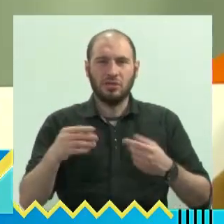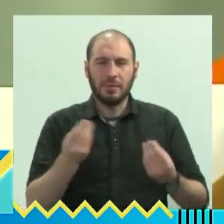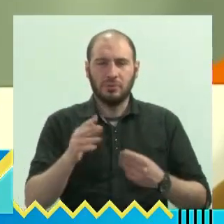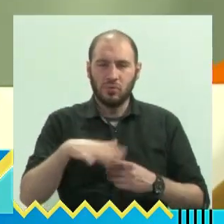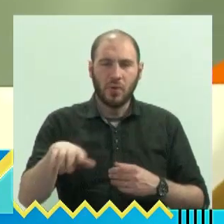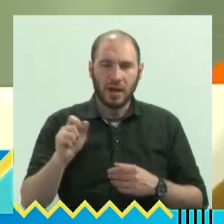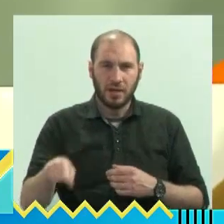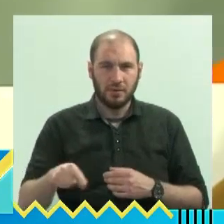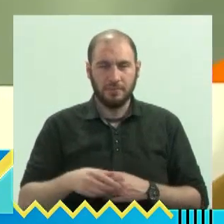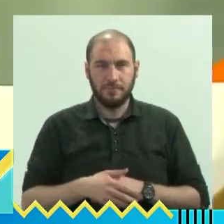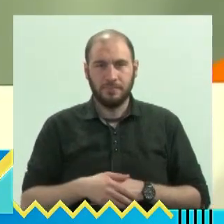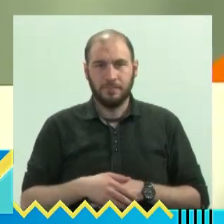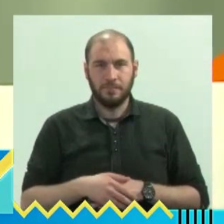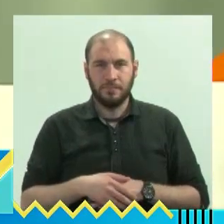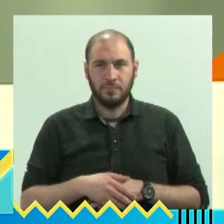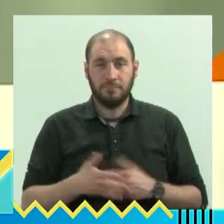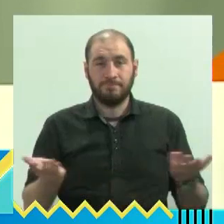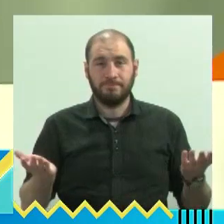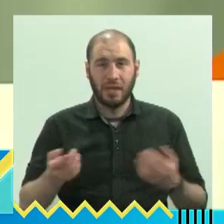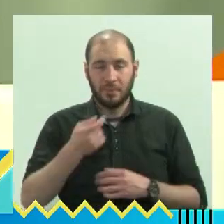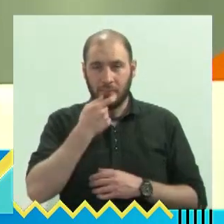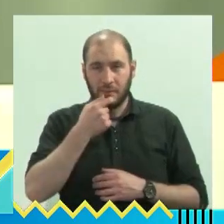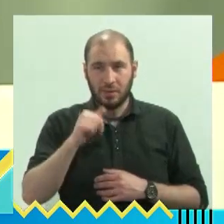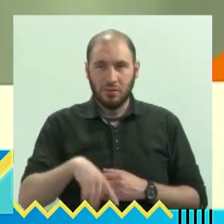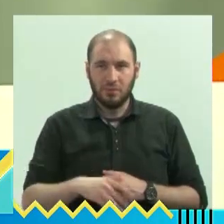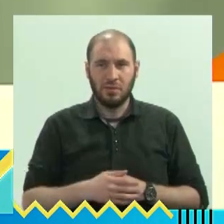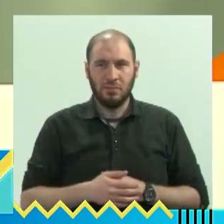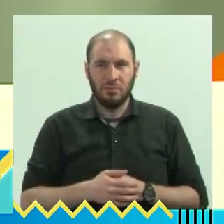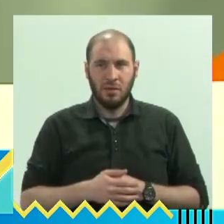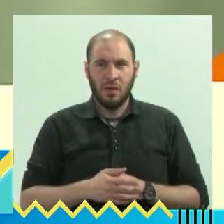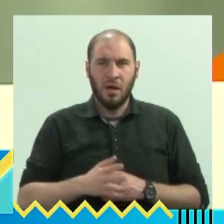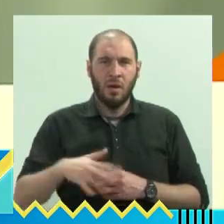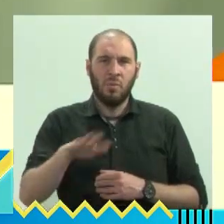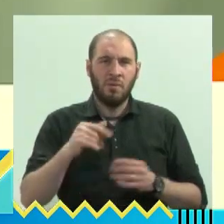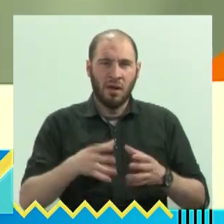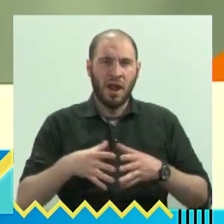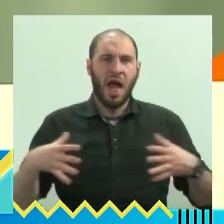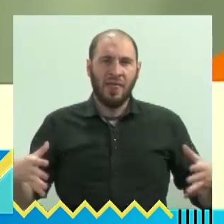lugar. Y bueno, Mendoza también por ser un gran pueblo,